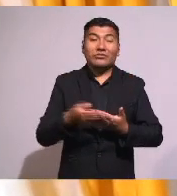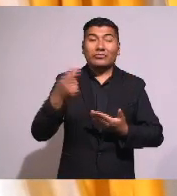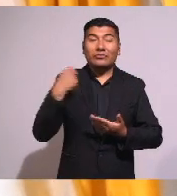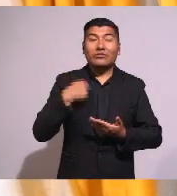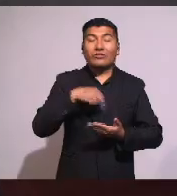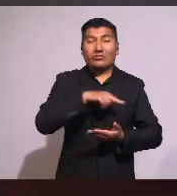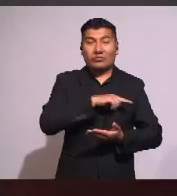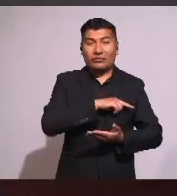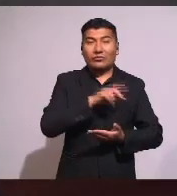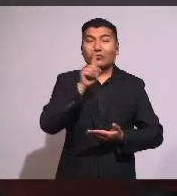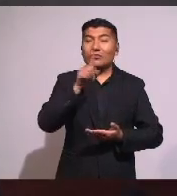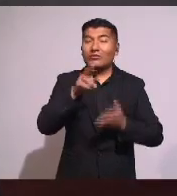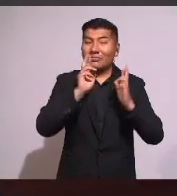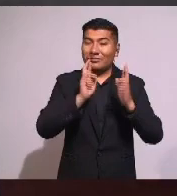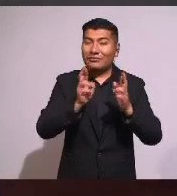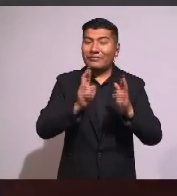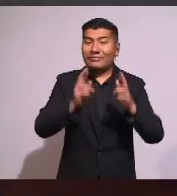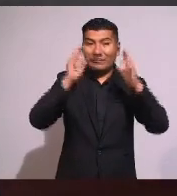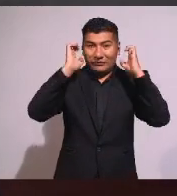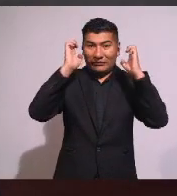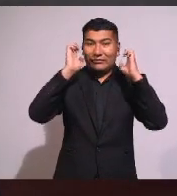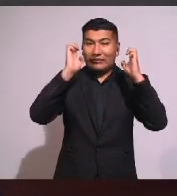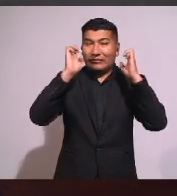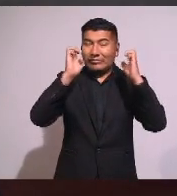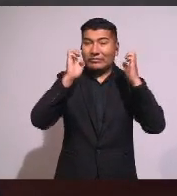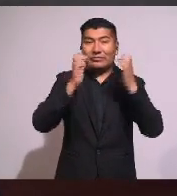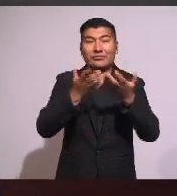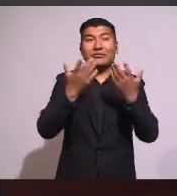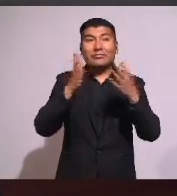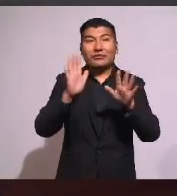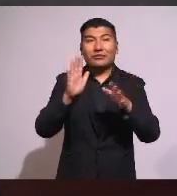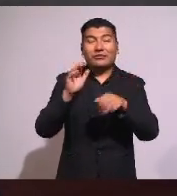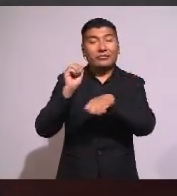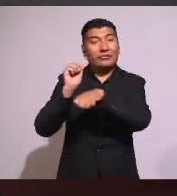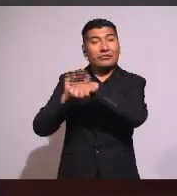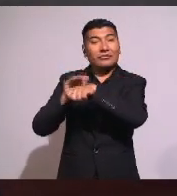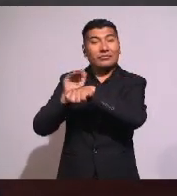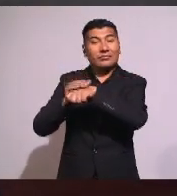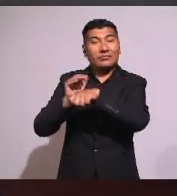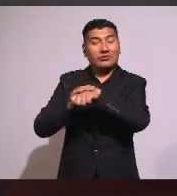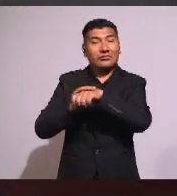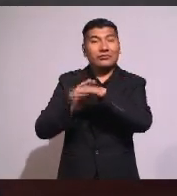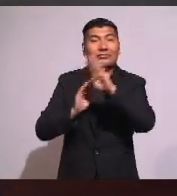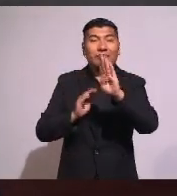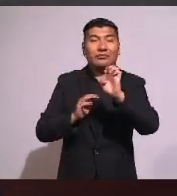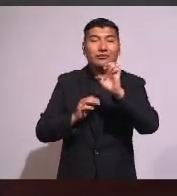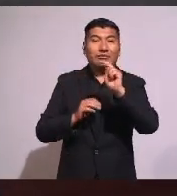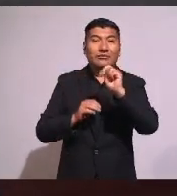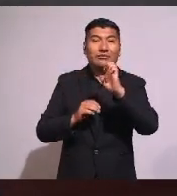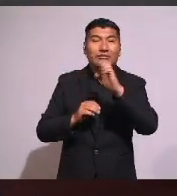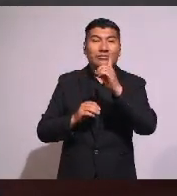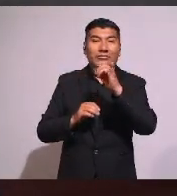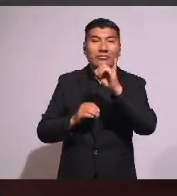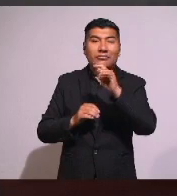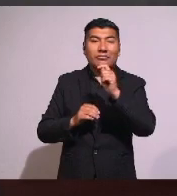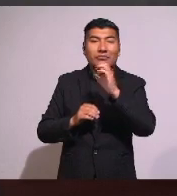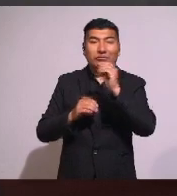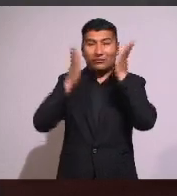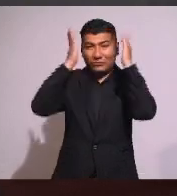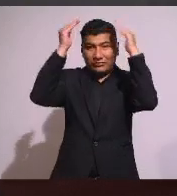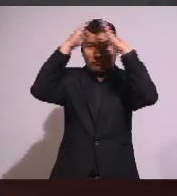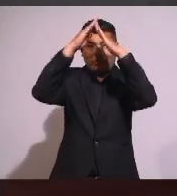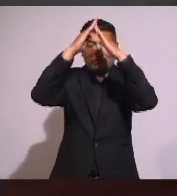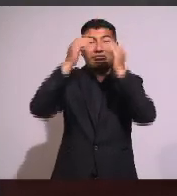Estamos en una emergencia educativa, ya lo advertía el Santo Padre Benedicto XVI. Pues